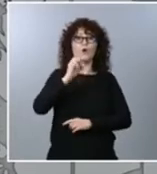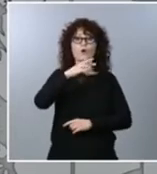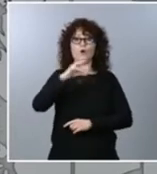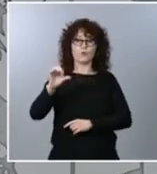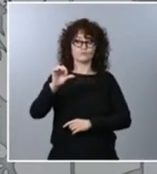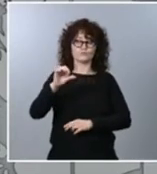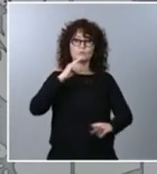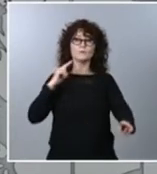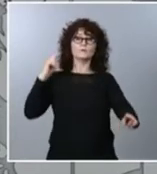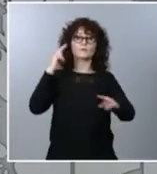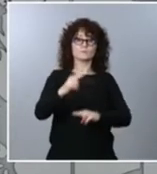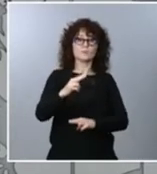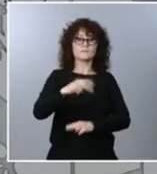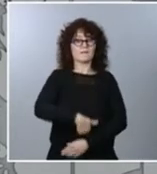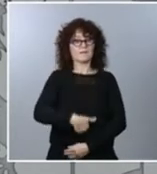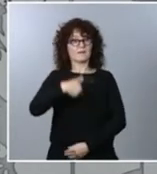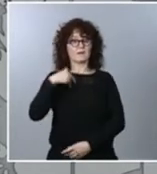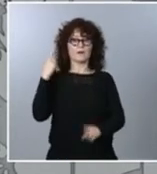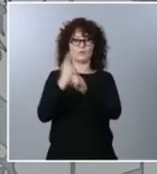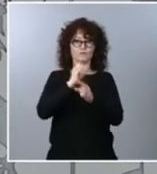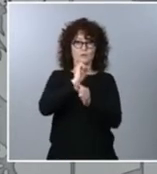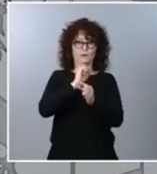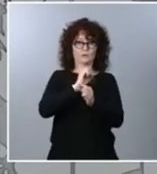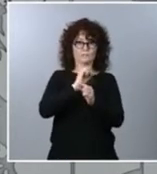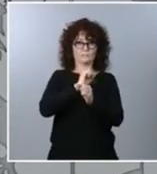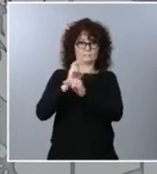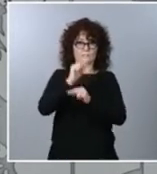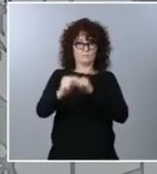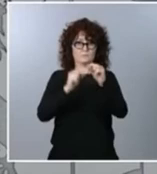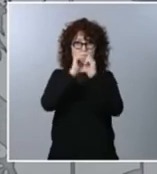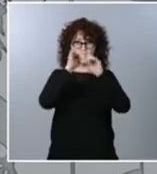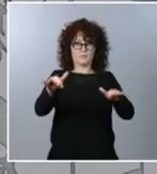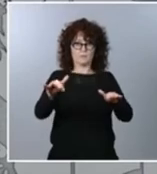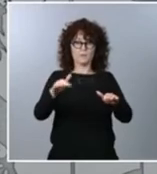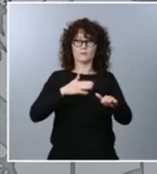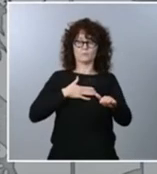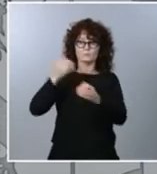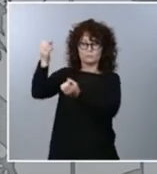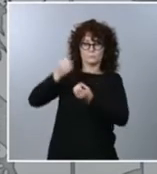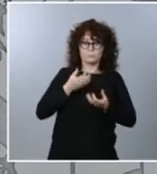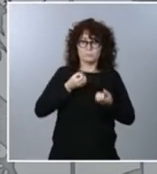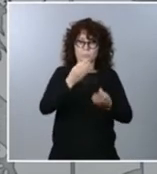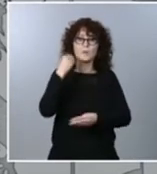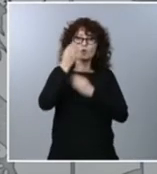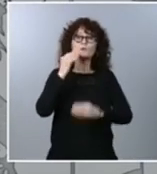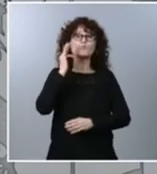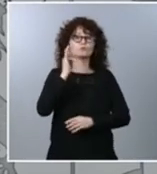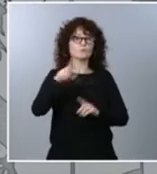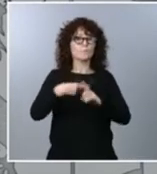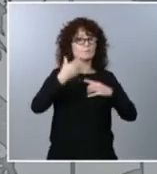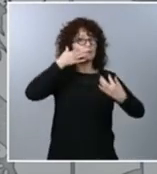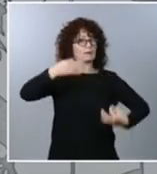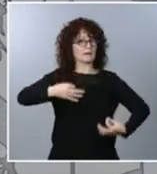respuesta global a la pandemia. Un mensaje que yo considero positivo, también realista a la vez, que nos invita